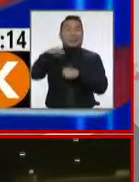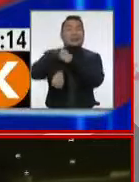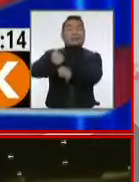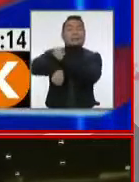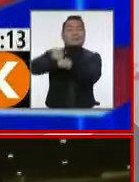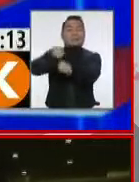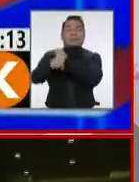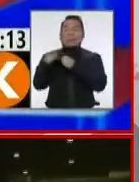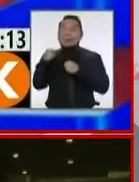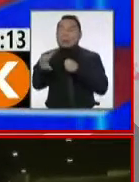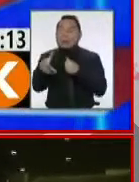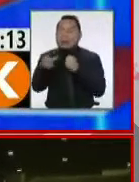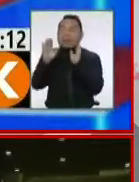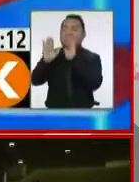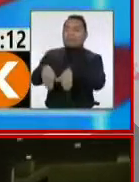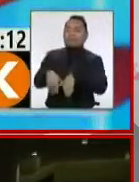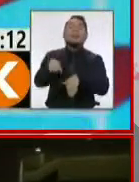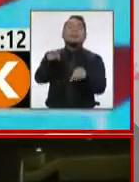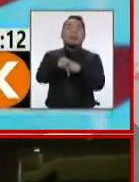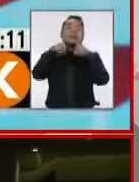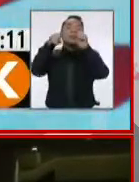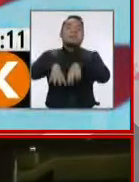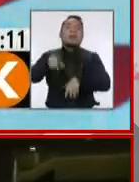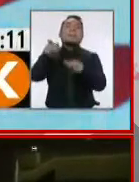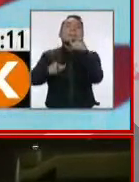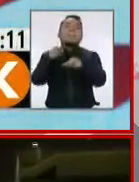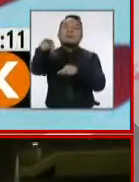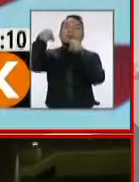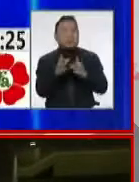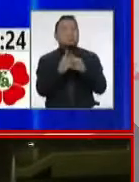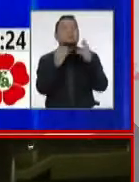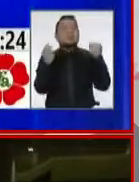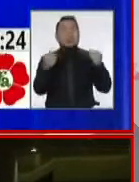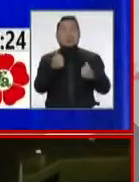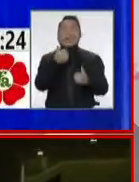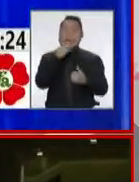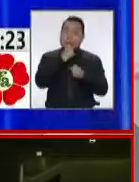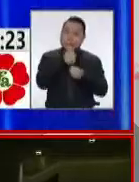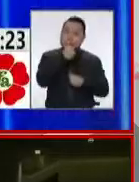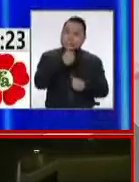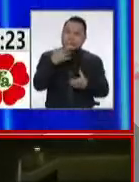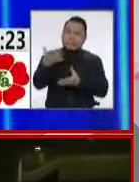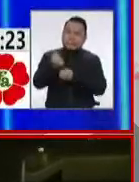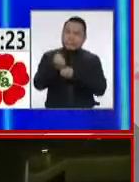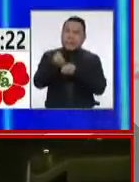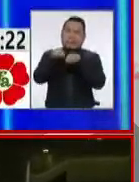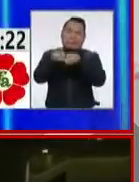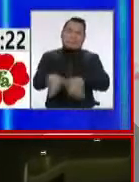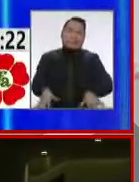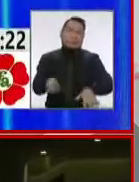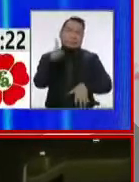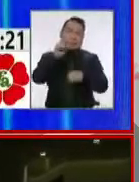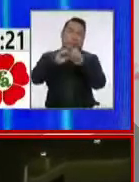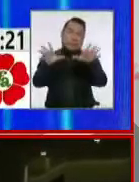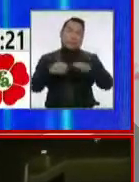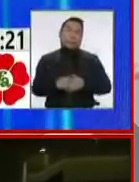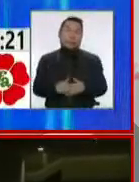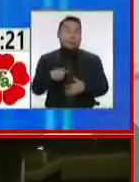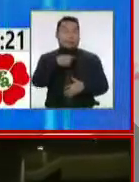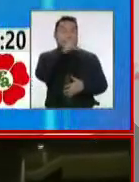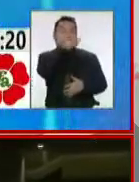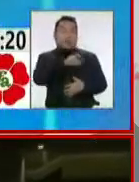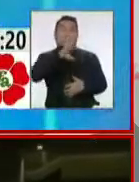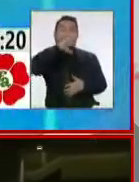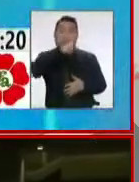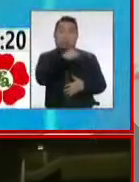funciona, ¿crees que le es conveniente a López Aliaga participar o no? Bueno, creo que debe estarlo pensando